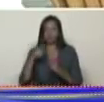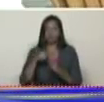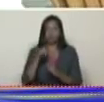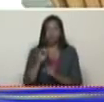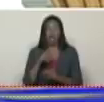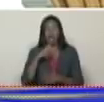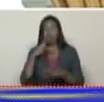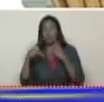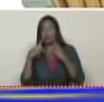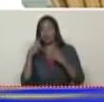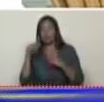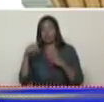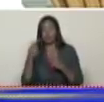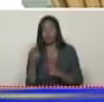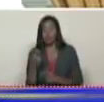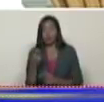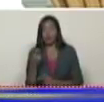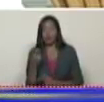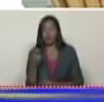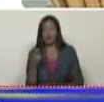político después de haber